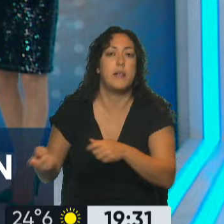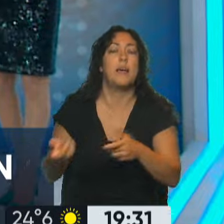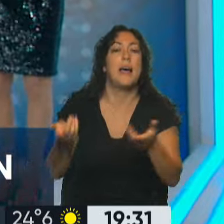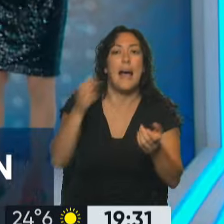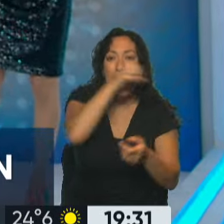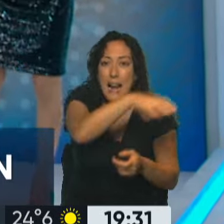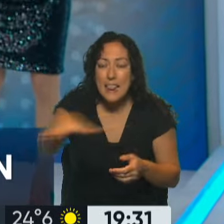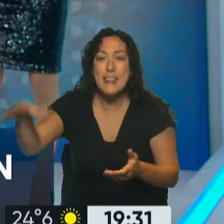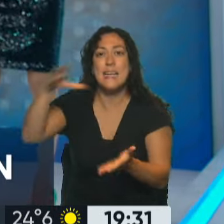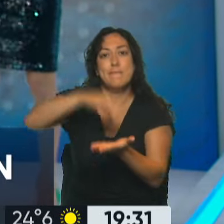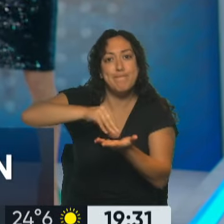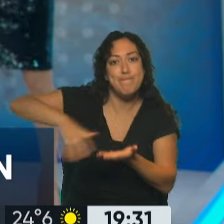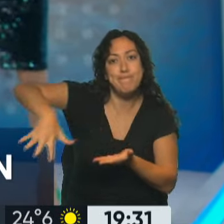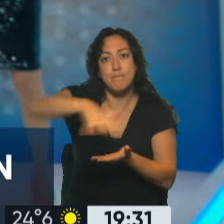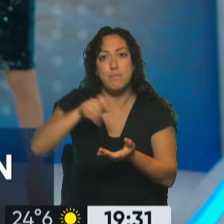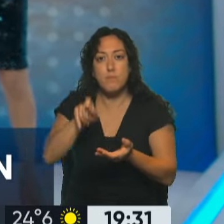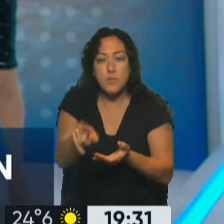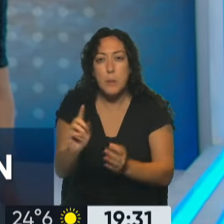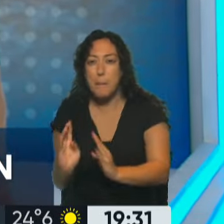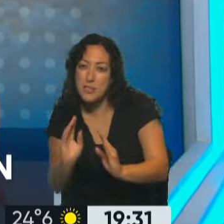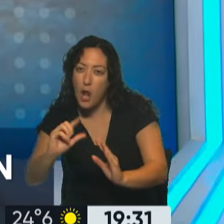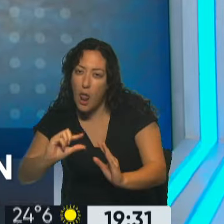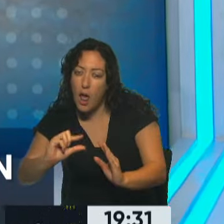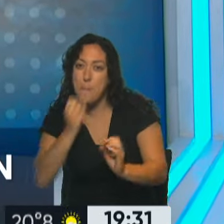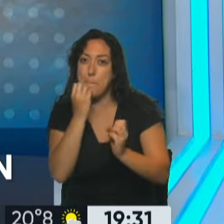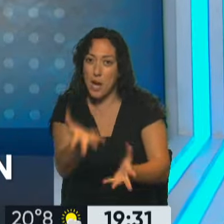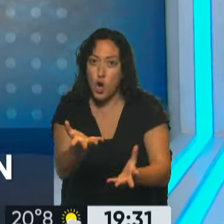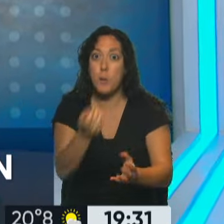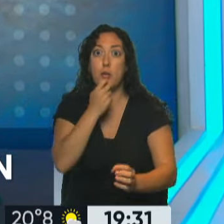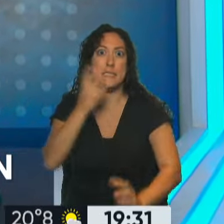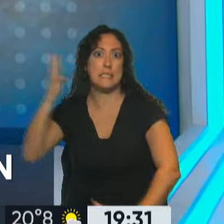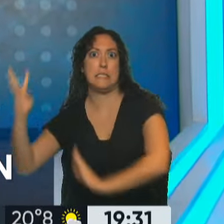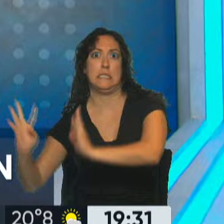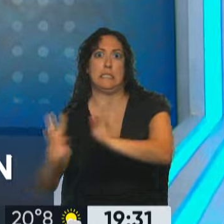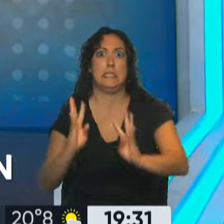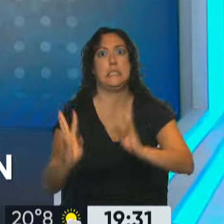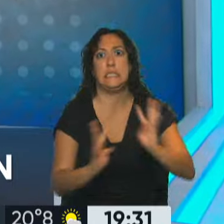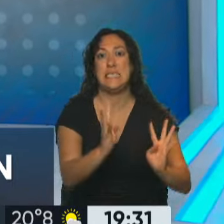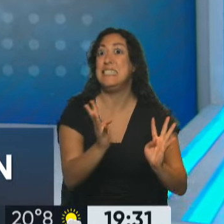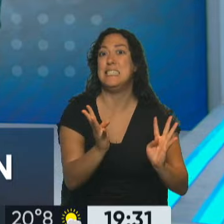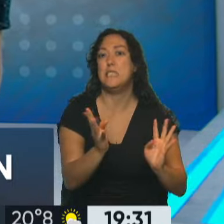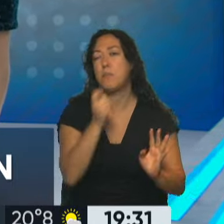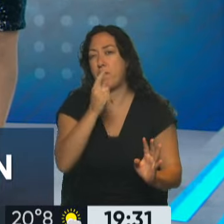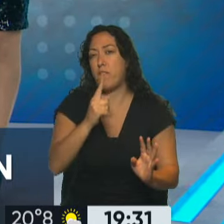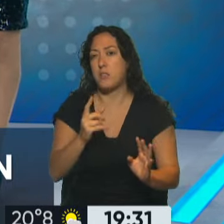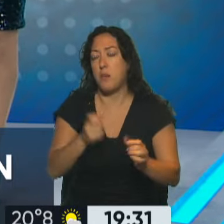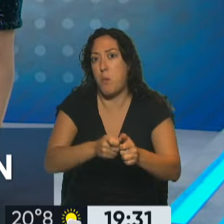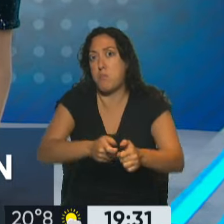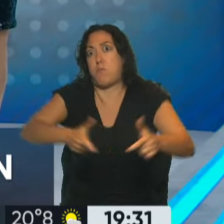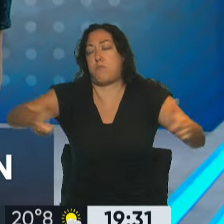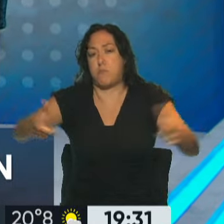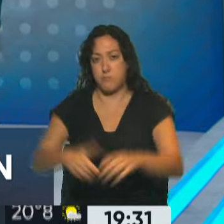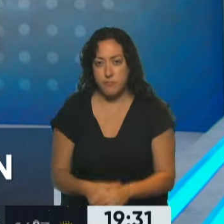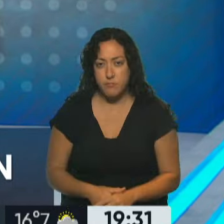jardín trata de mantener el pasto bajo Por qué Porque eh A mayor vegetación más hábitat propicio para el